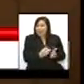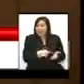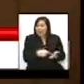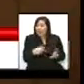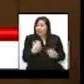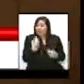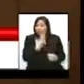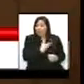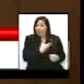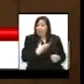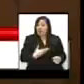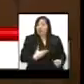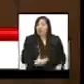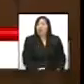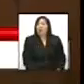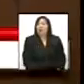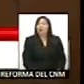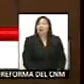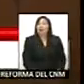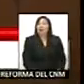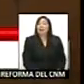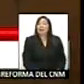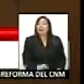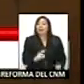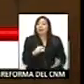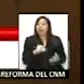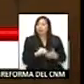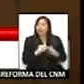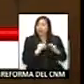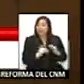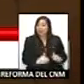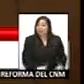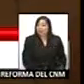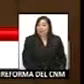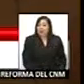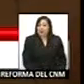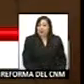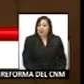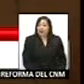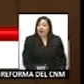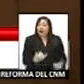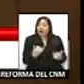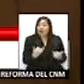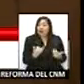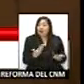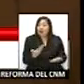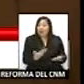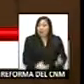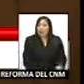el gobierno y que se esté enfrascado en que esto debe ser